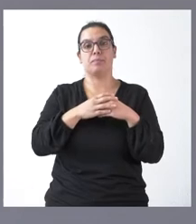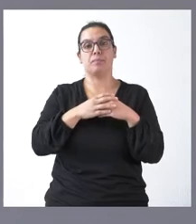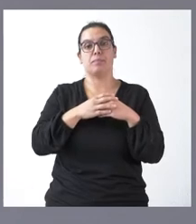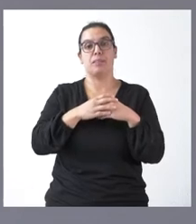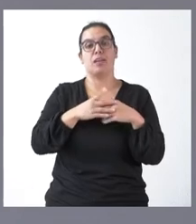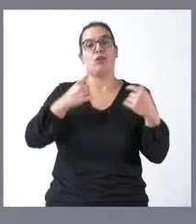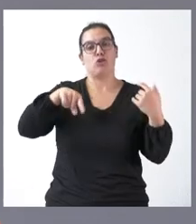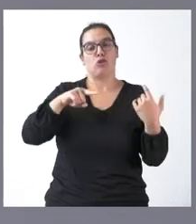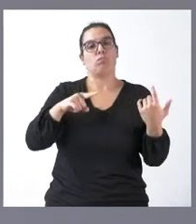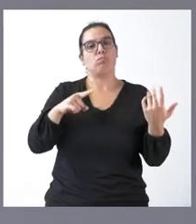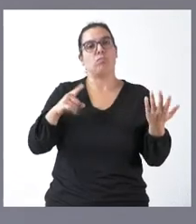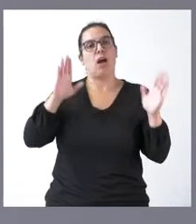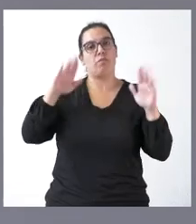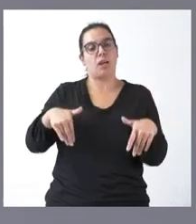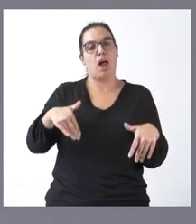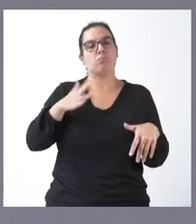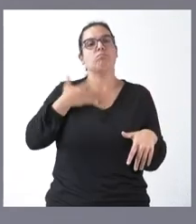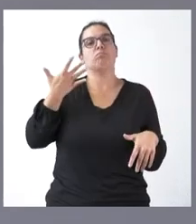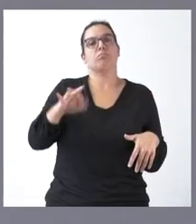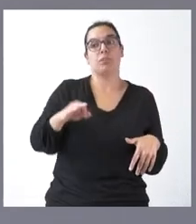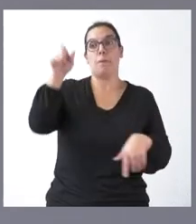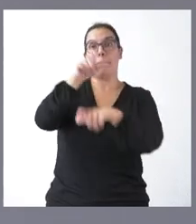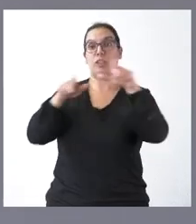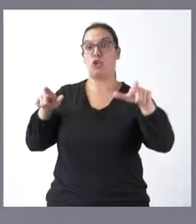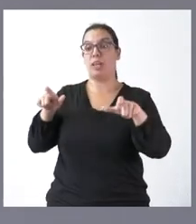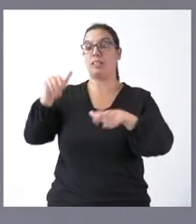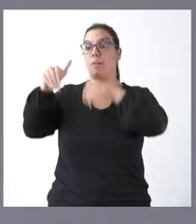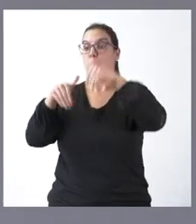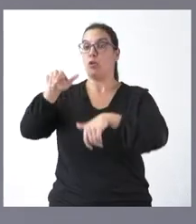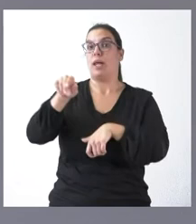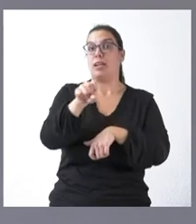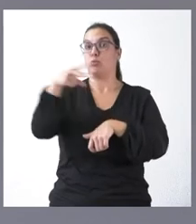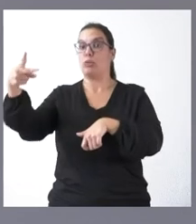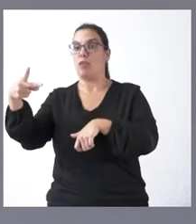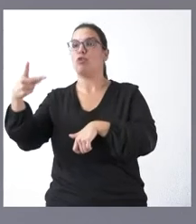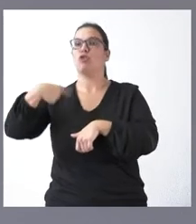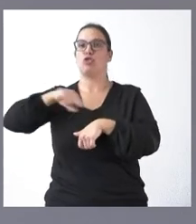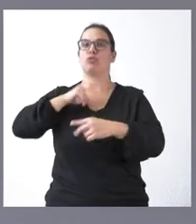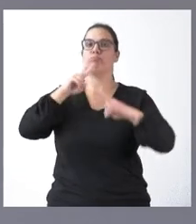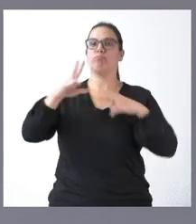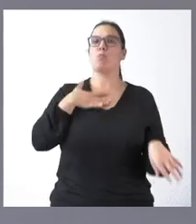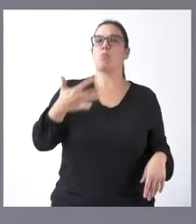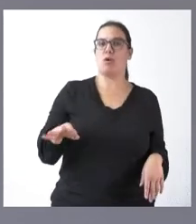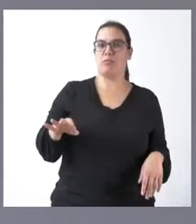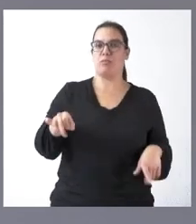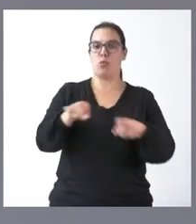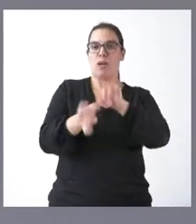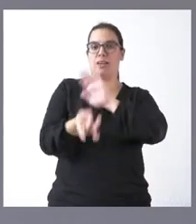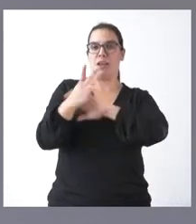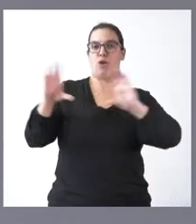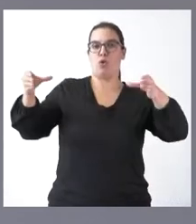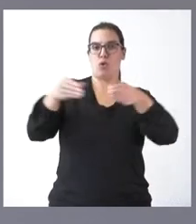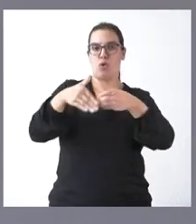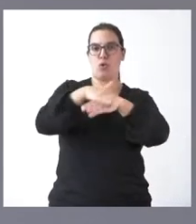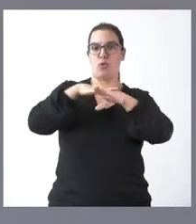capaces de dar respuesta al deseo de los ciudadanos de Castilla y León manifestado democráticamente en unas elecciones Nosotros siempre